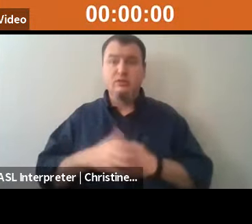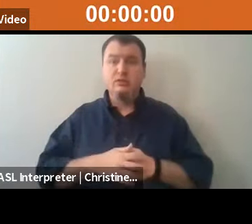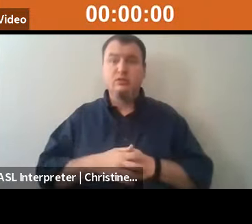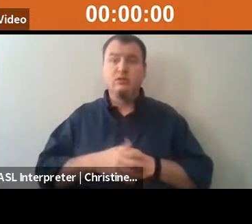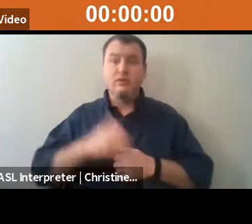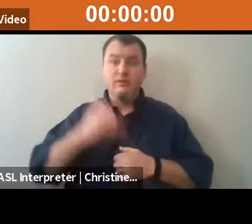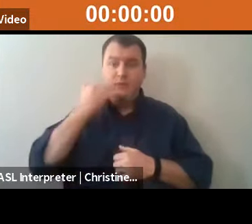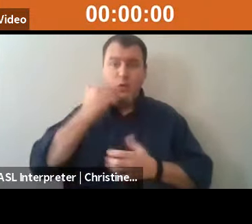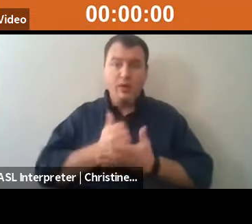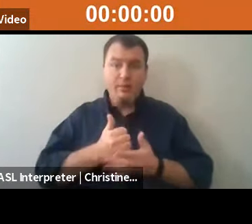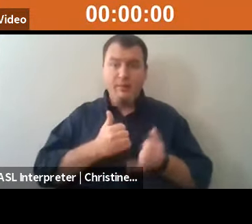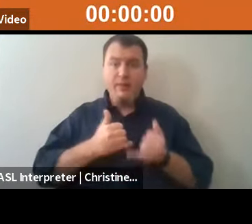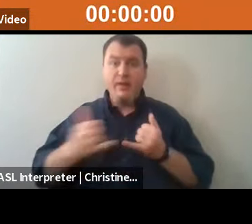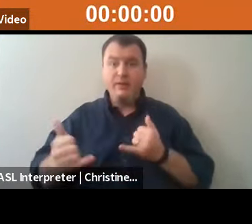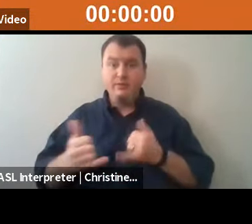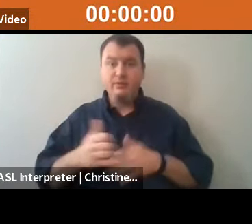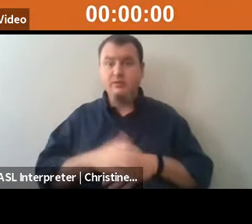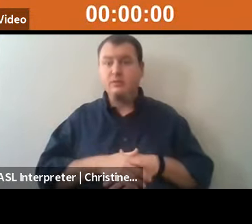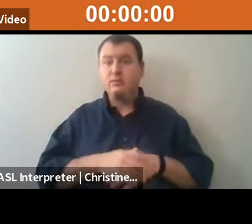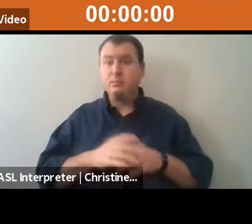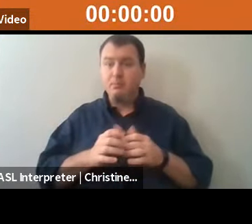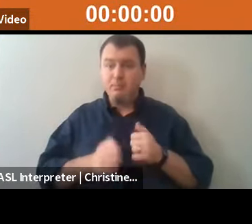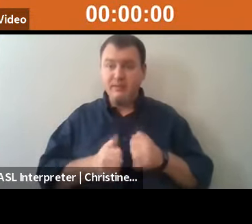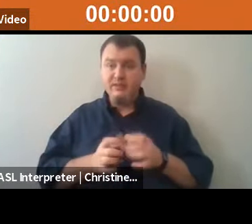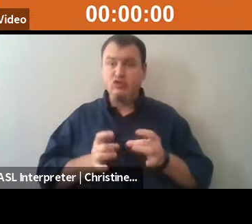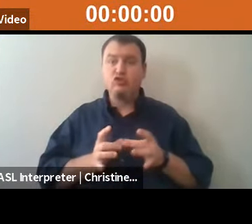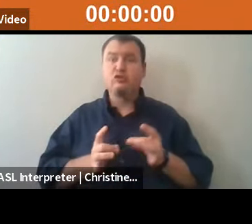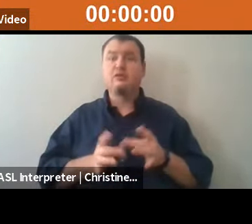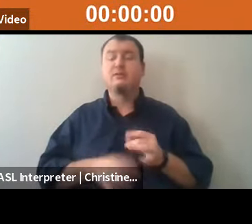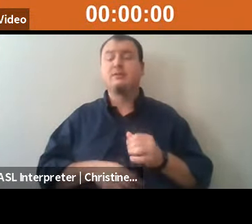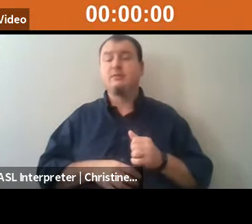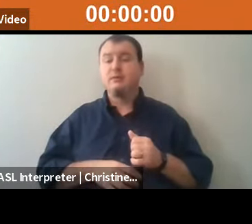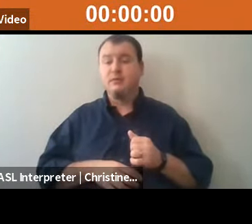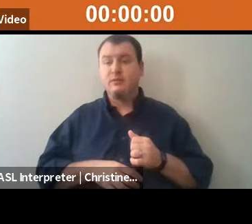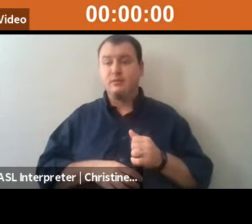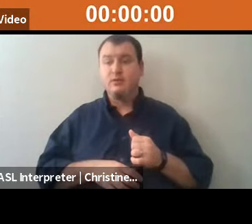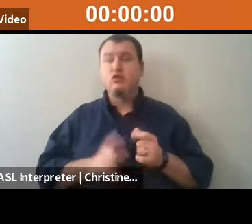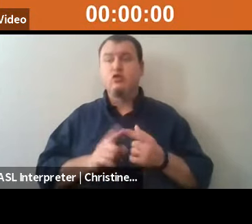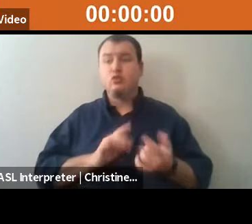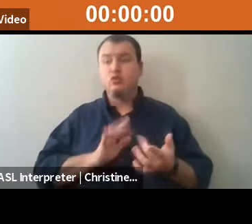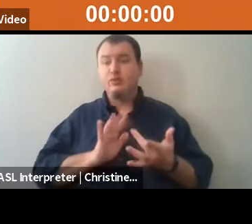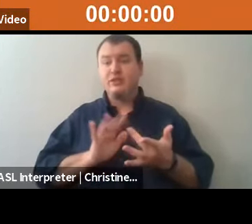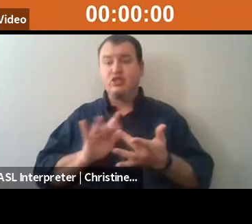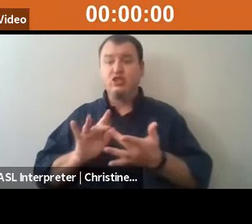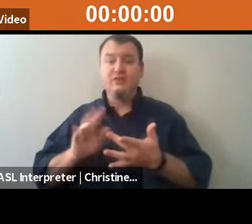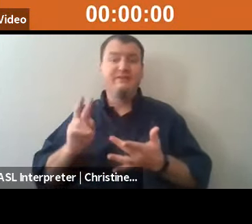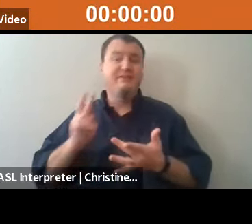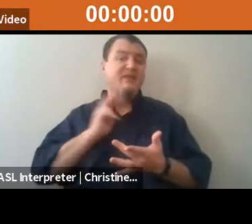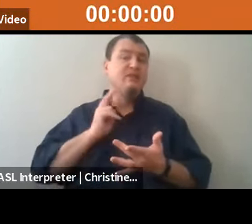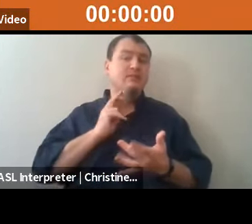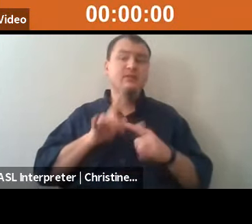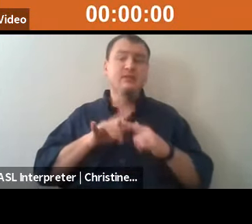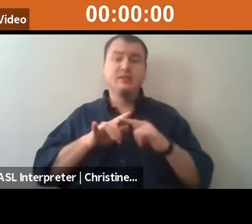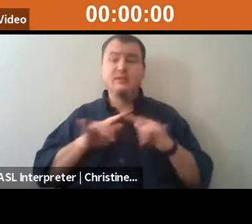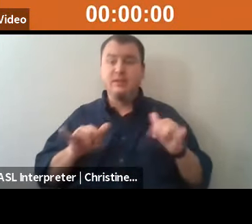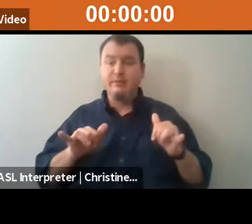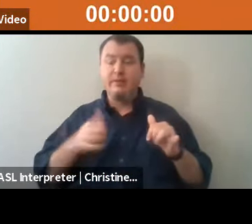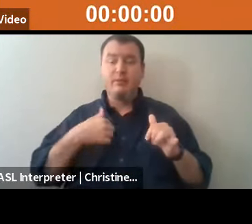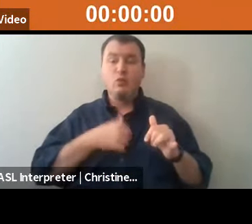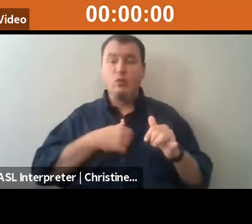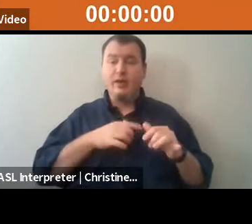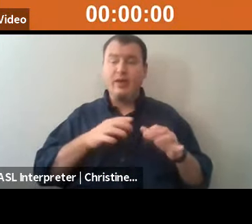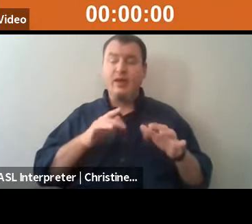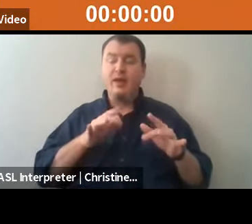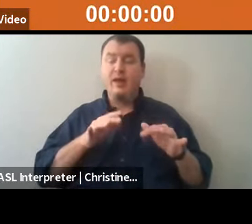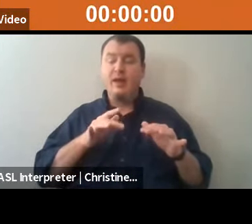mensajes que se daban a las posibles víctimas. Y en paralelo, activamos nuestra acción hacia